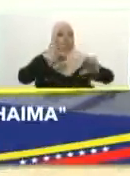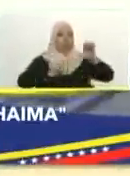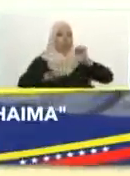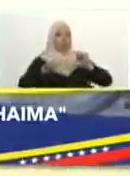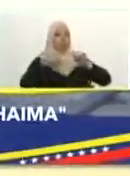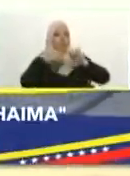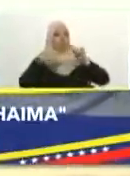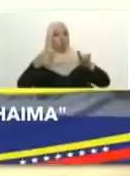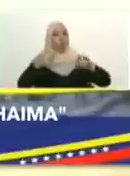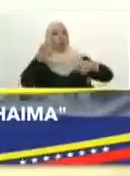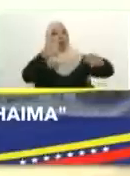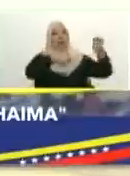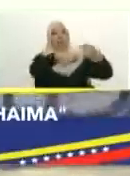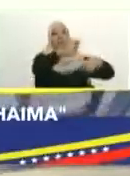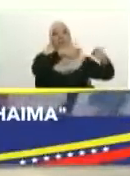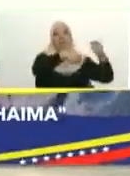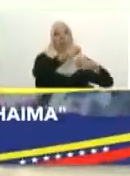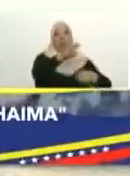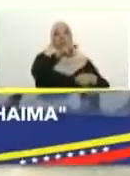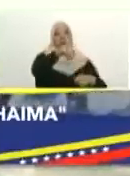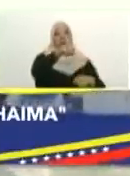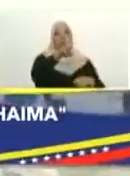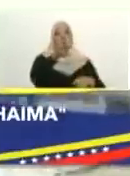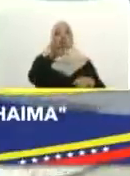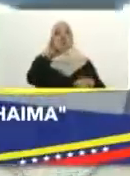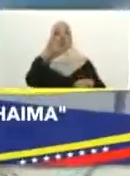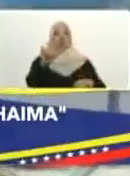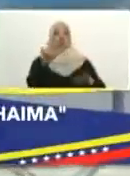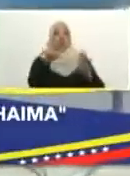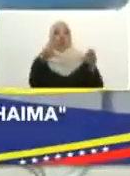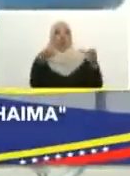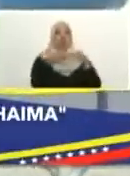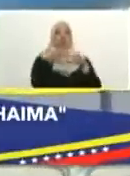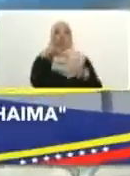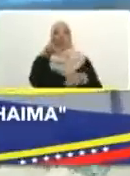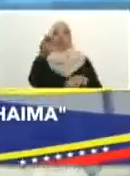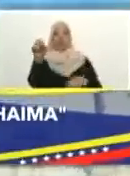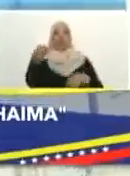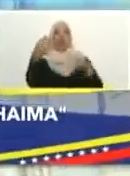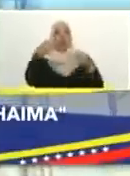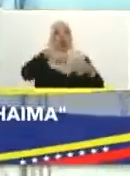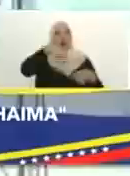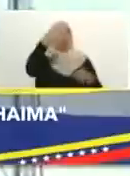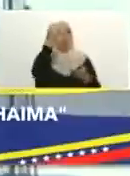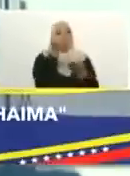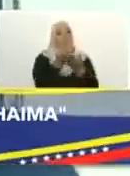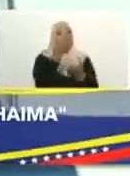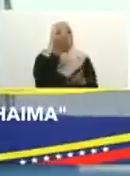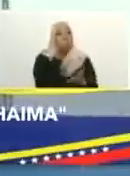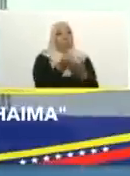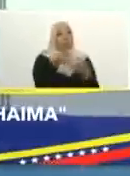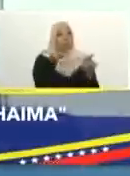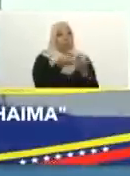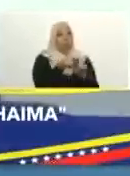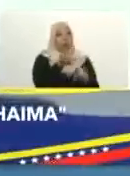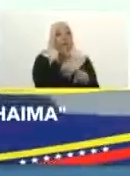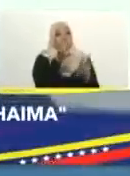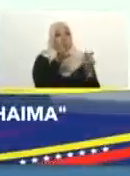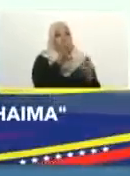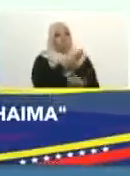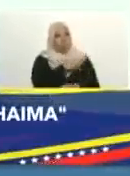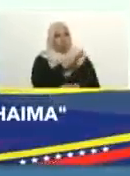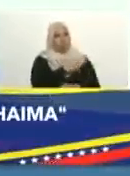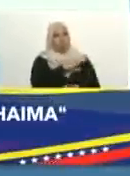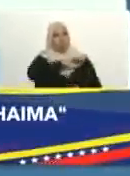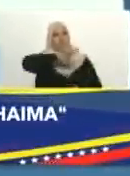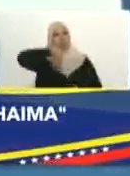que comercializamos. Esta se combina justamente con el Mesa 30, que viene justamente del norte de Monagas, también justamente un diluente nuestro, de acá